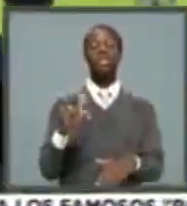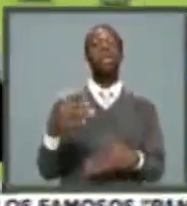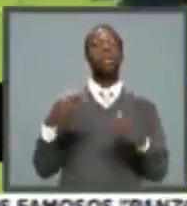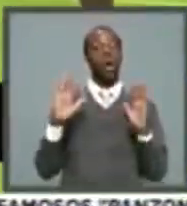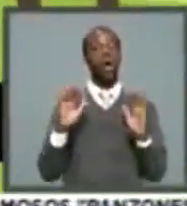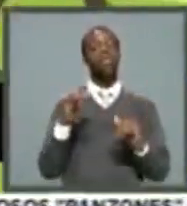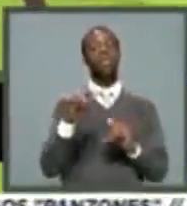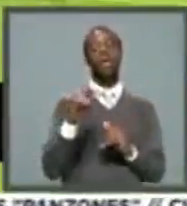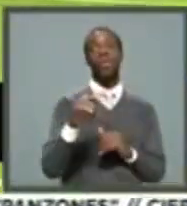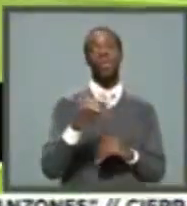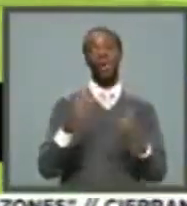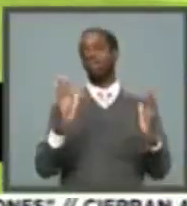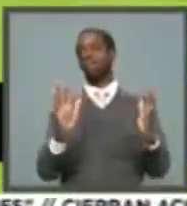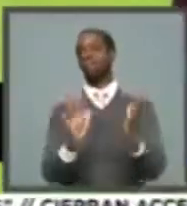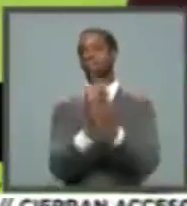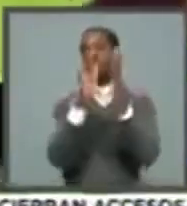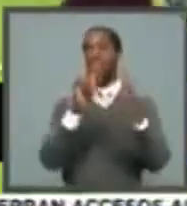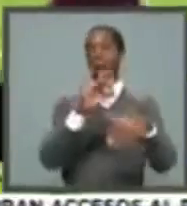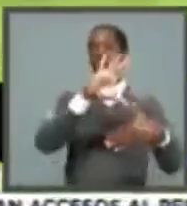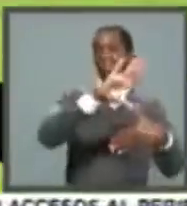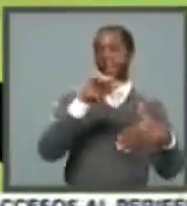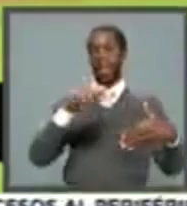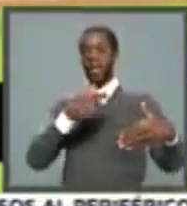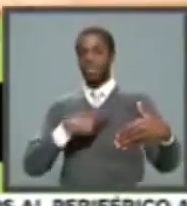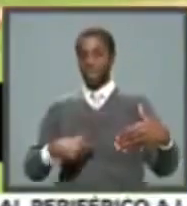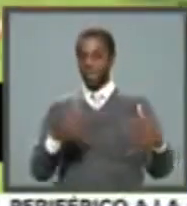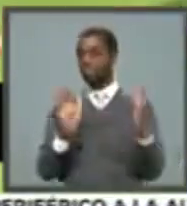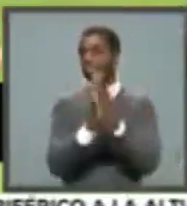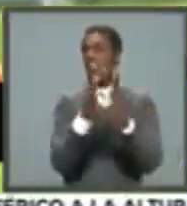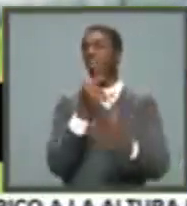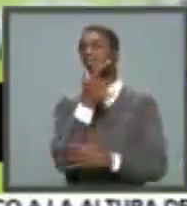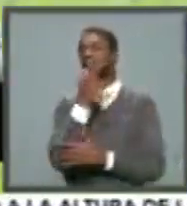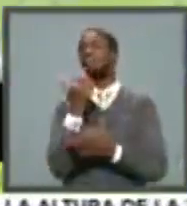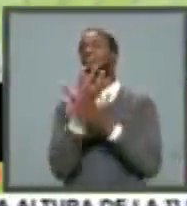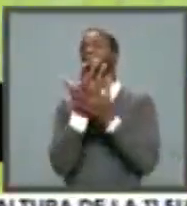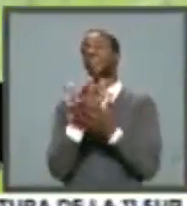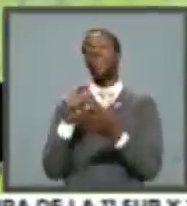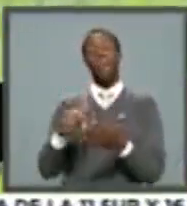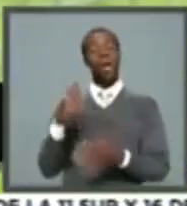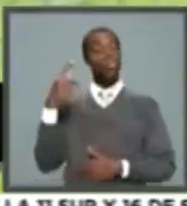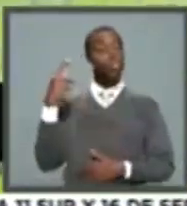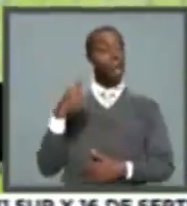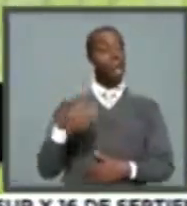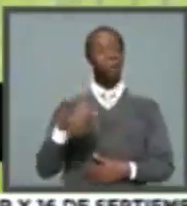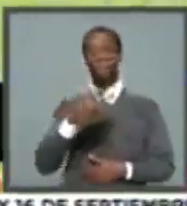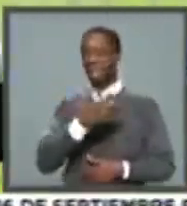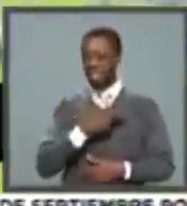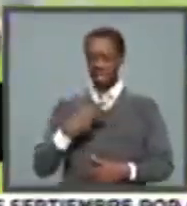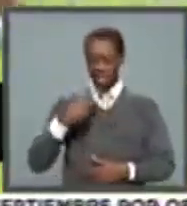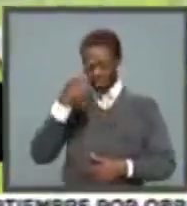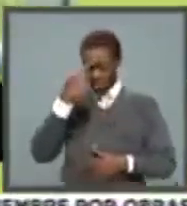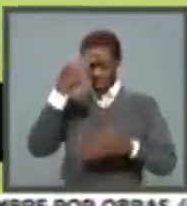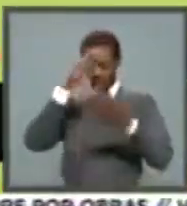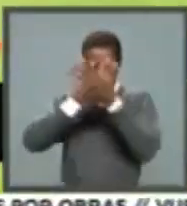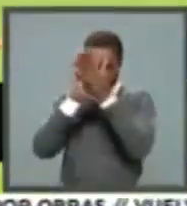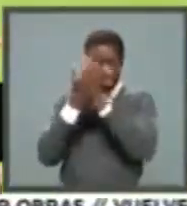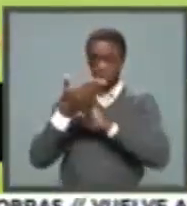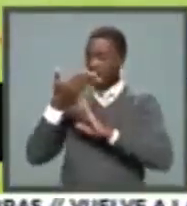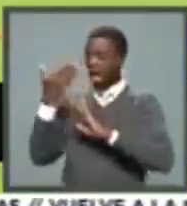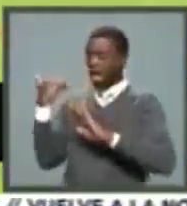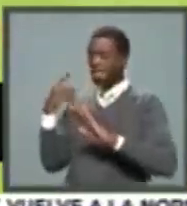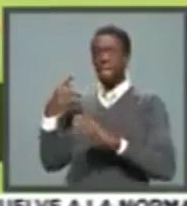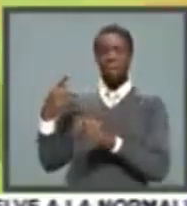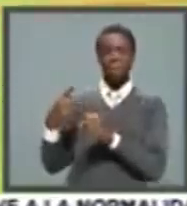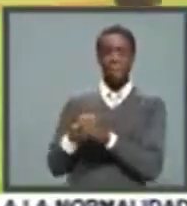sobre el duelo inaugural frente a las Águilas, el entrenador afirmó que el Puebla debe tener una mentalidad renovada y olvidarse de